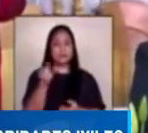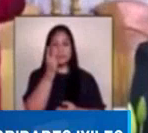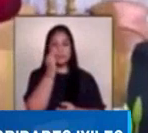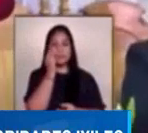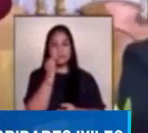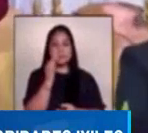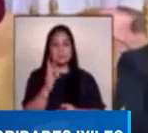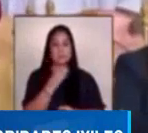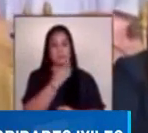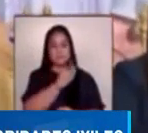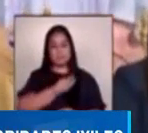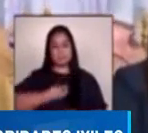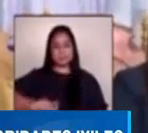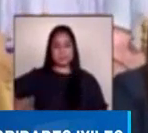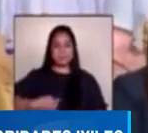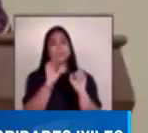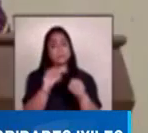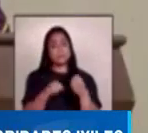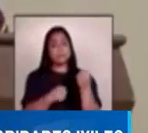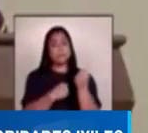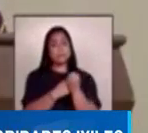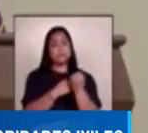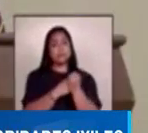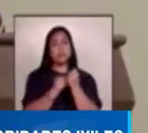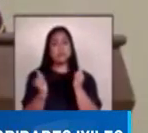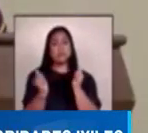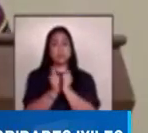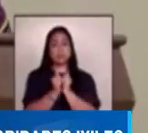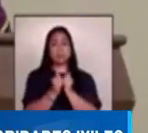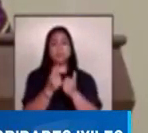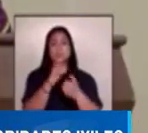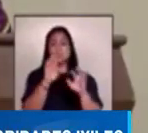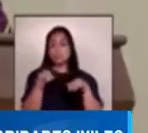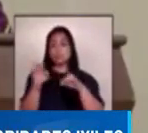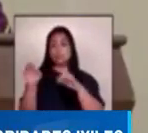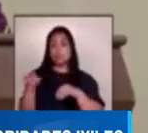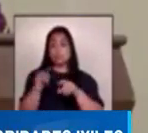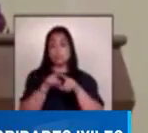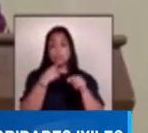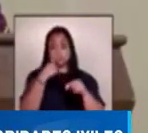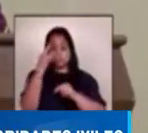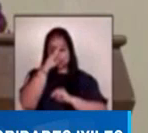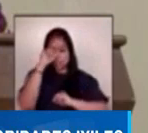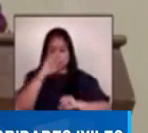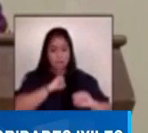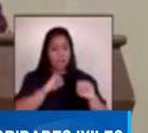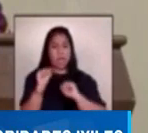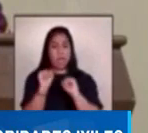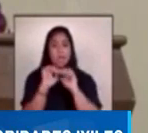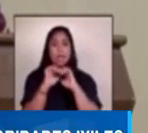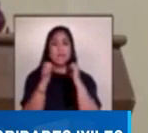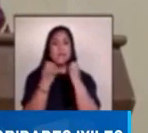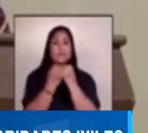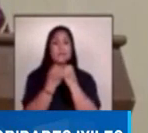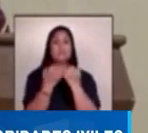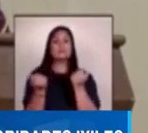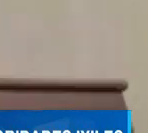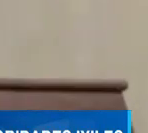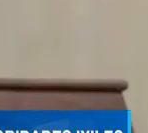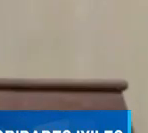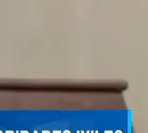vamos a poder actuar como gobierno de la república para atender